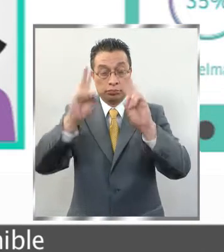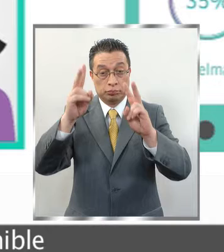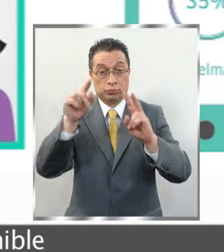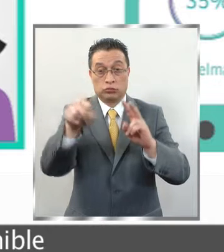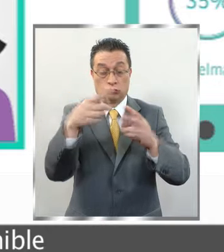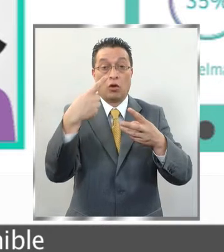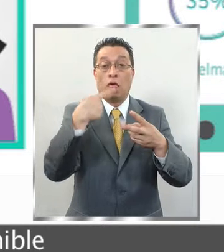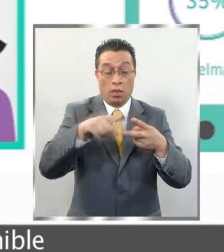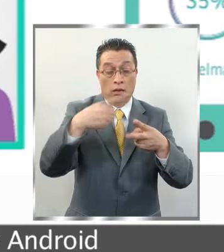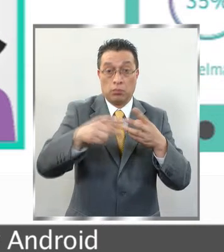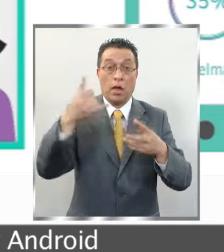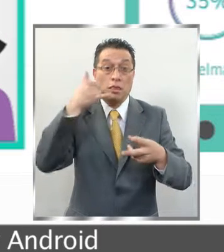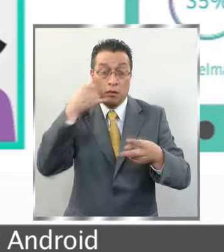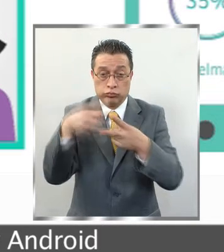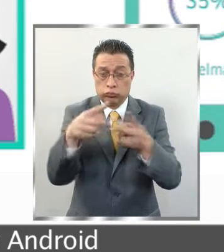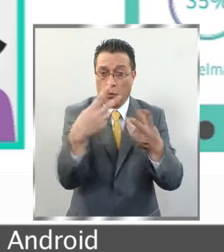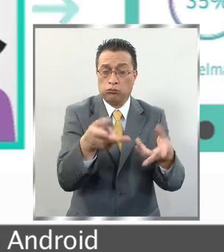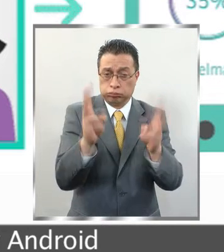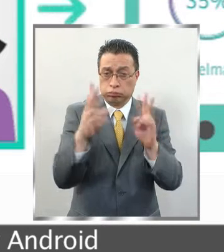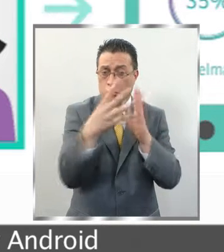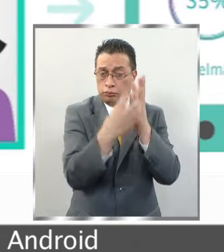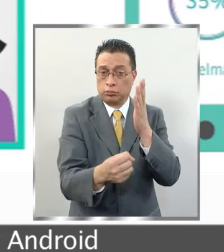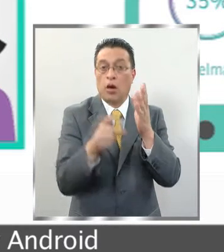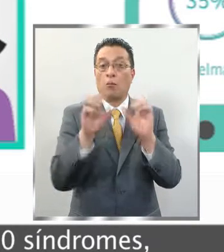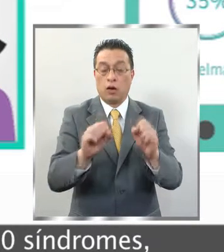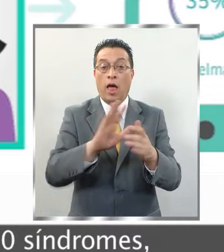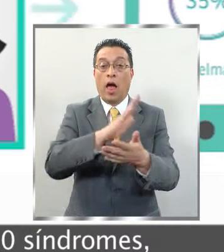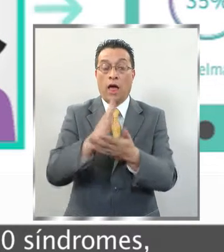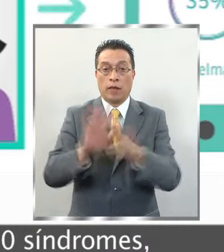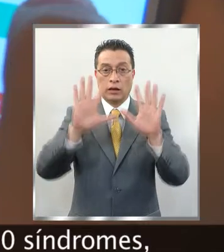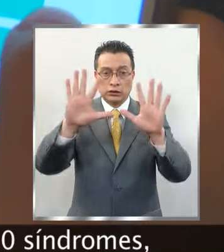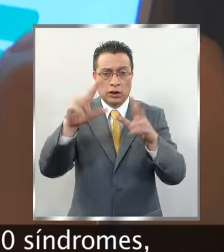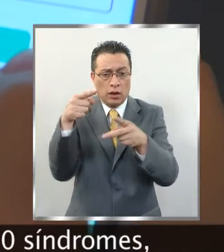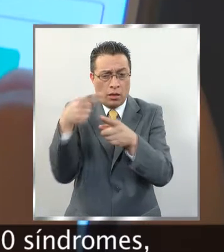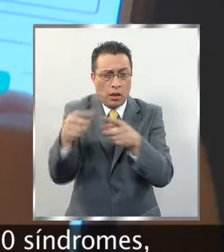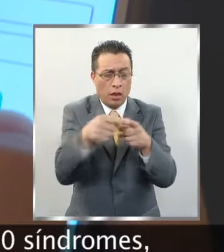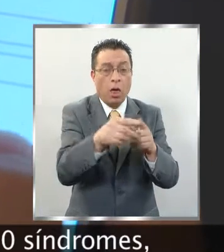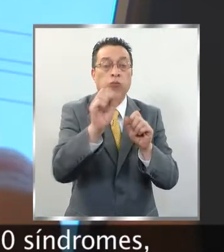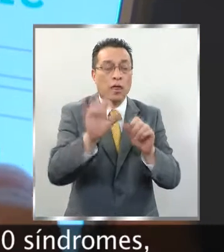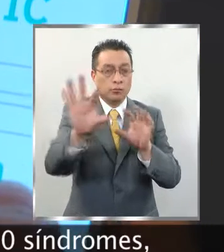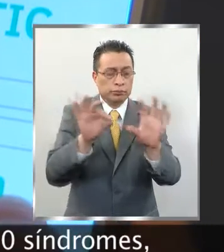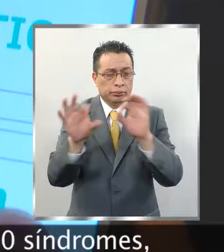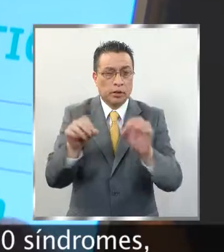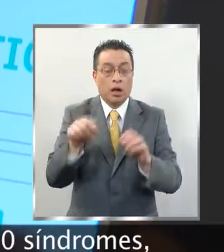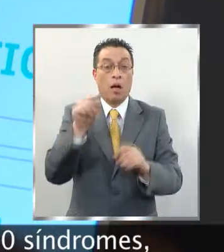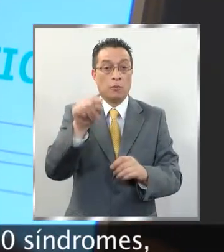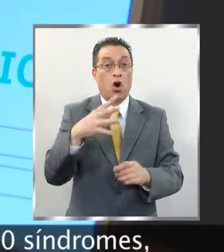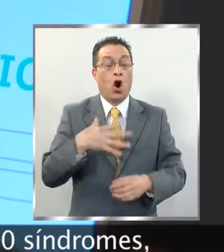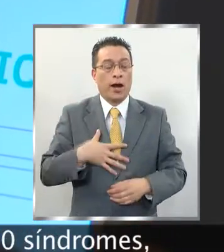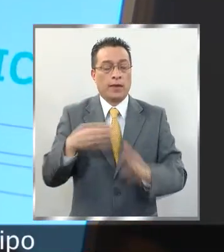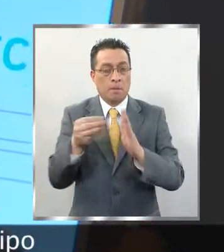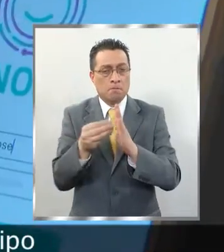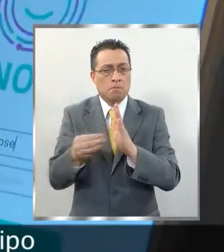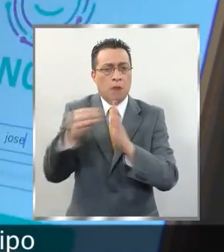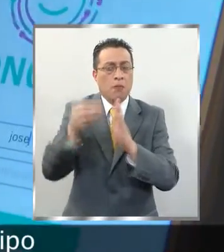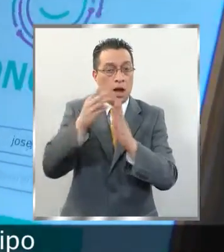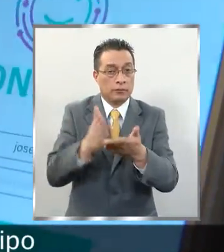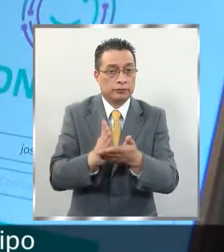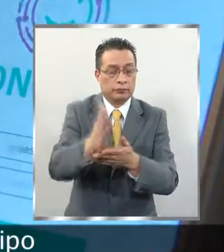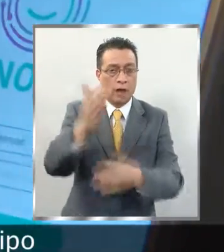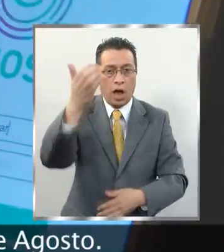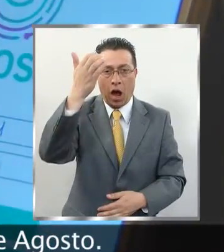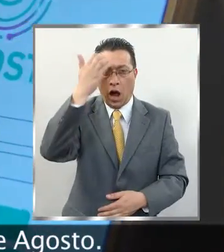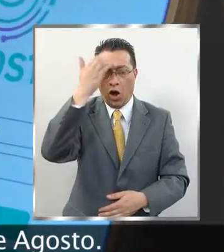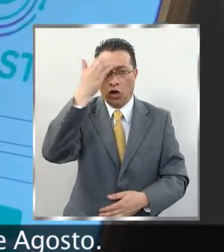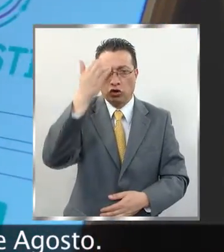Esta app está disponible para dispositivos Apple y Android y por el momento identifica 10 síndromes. Pero el plan